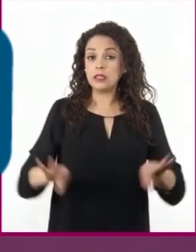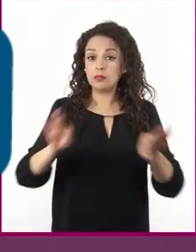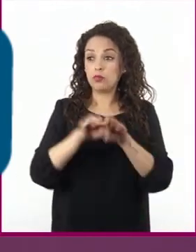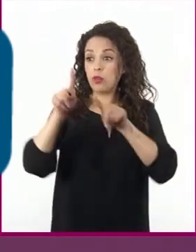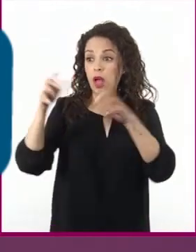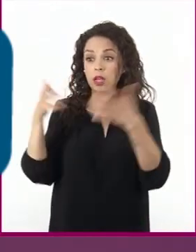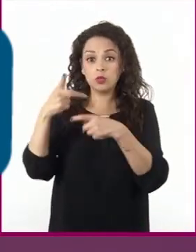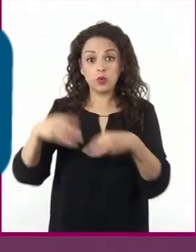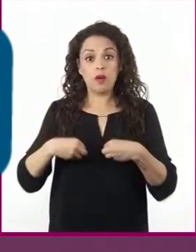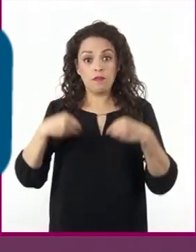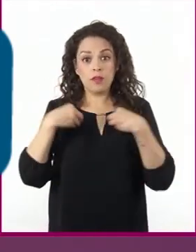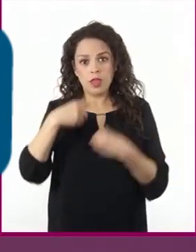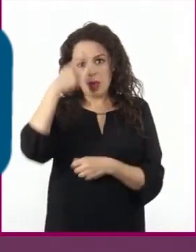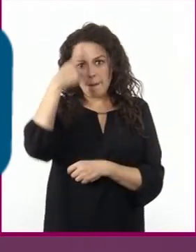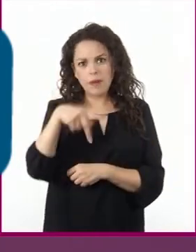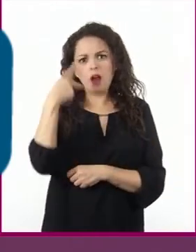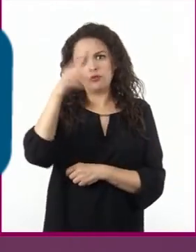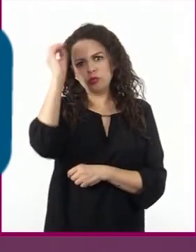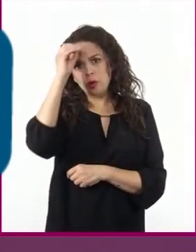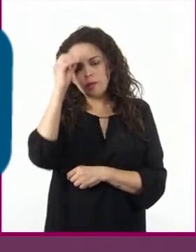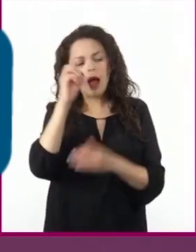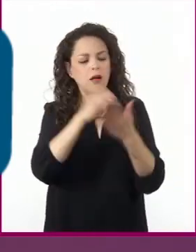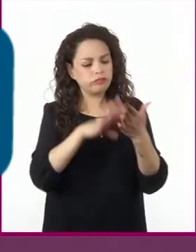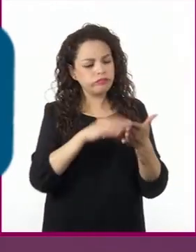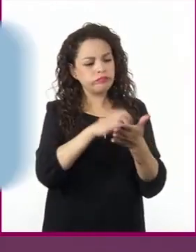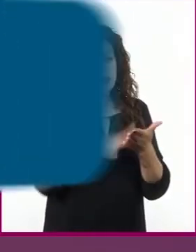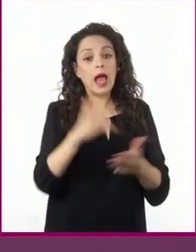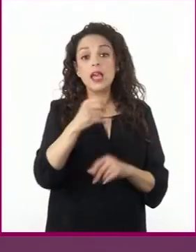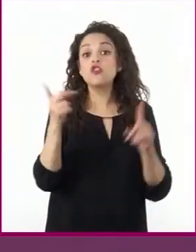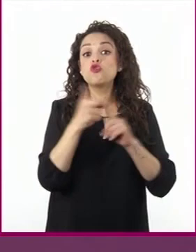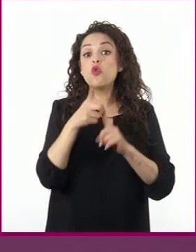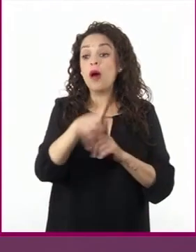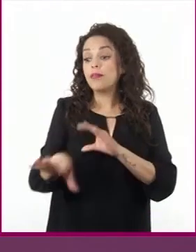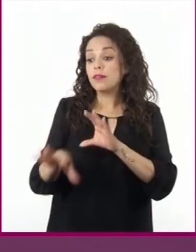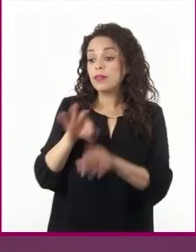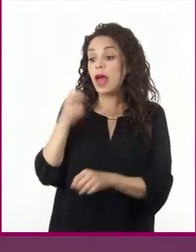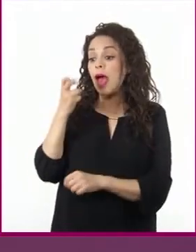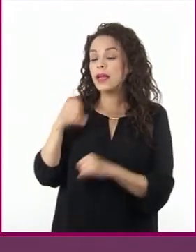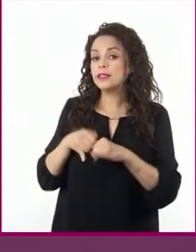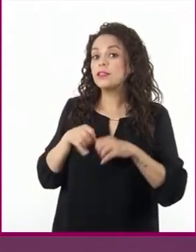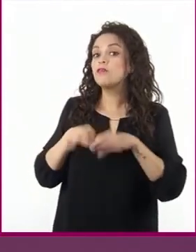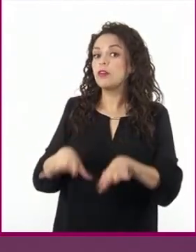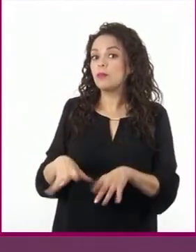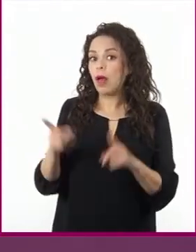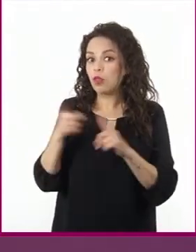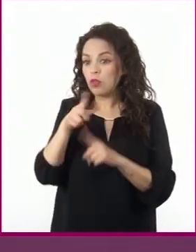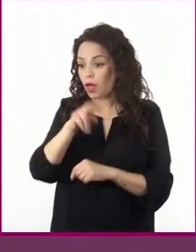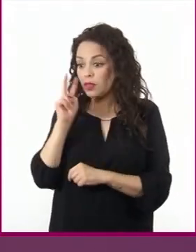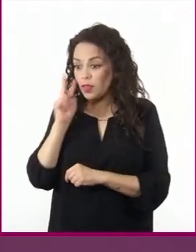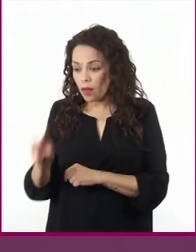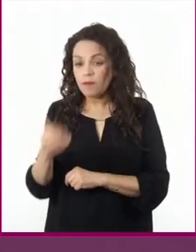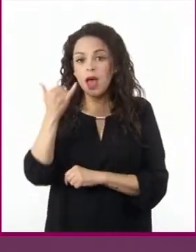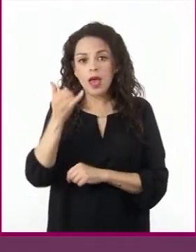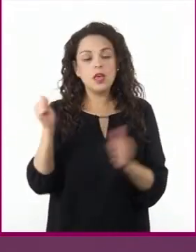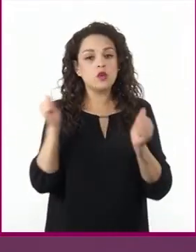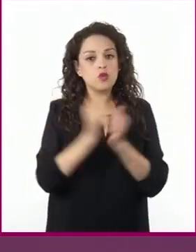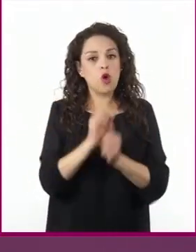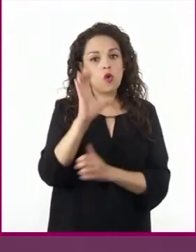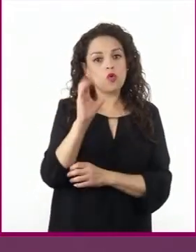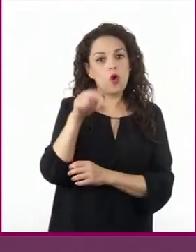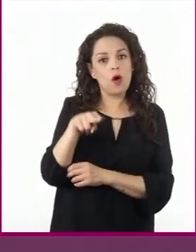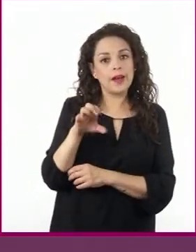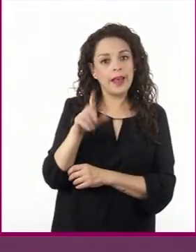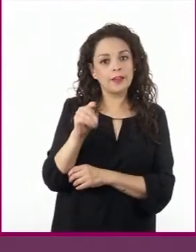para justificar sus opiniones y las fuentes de información utilizadas, así como los conectores y